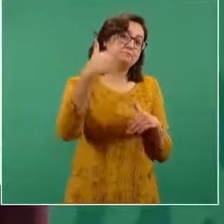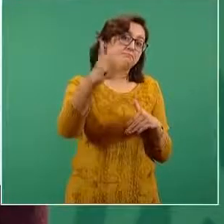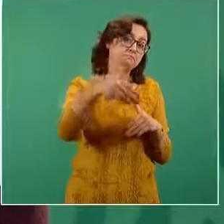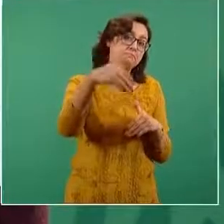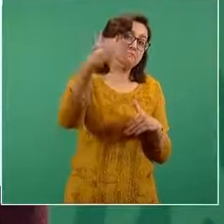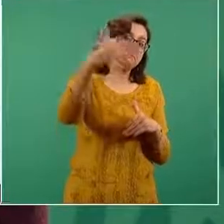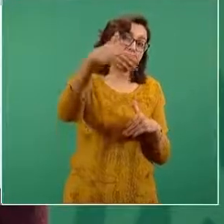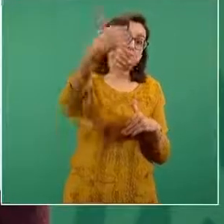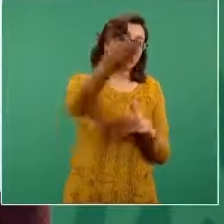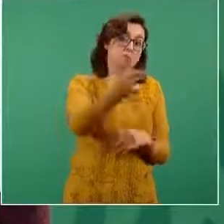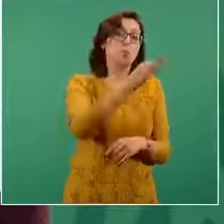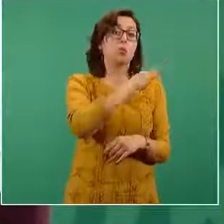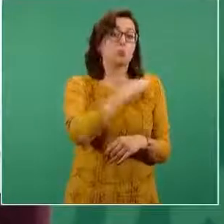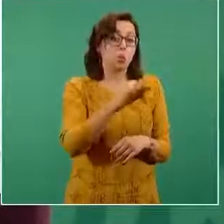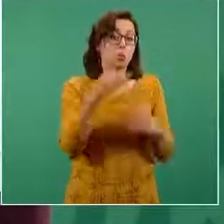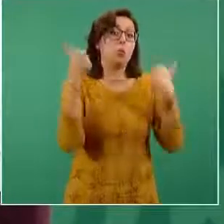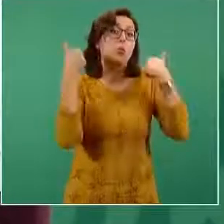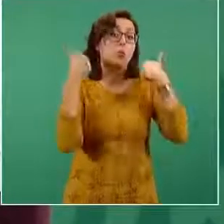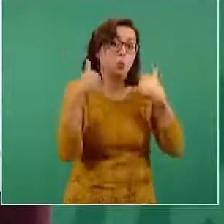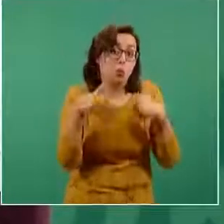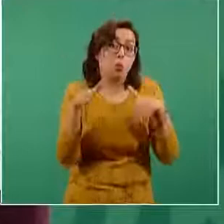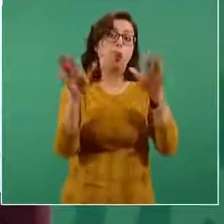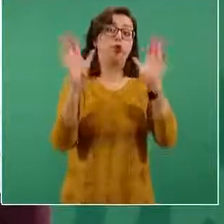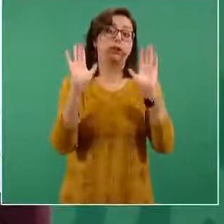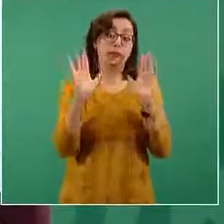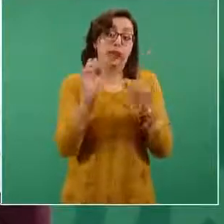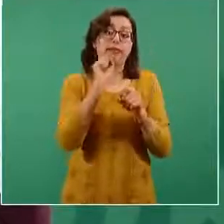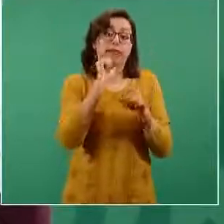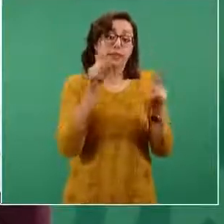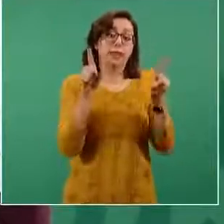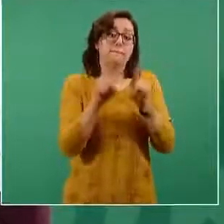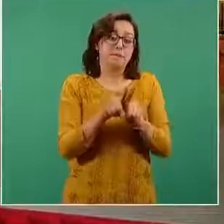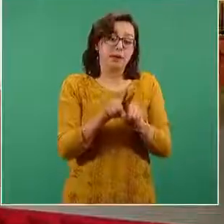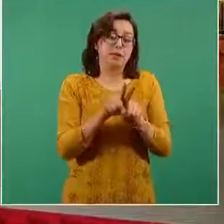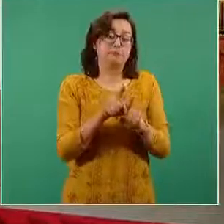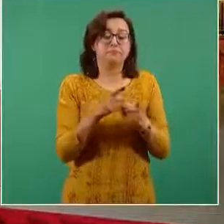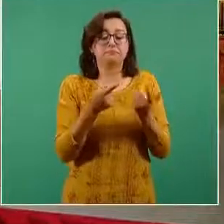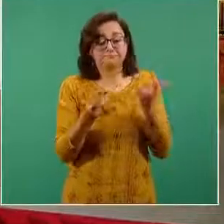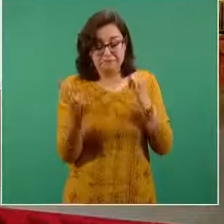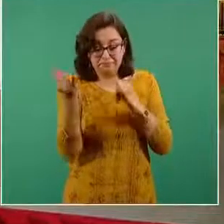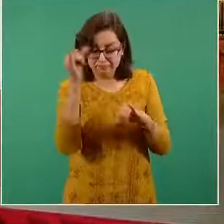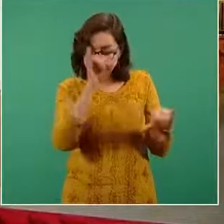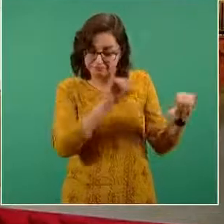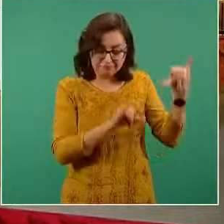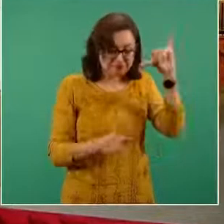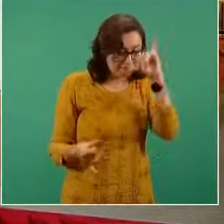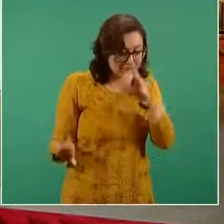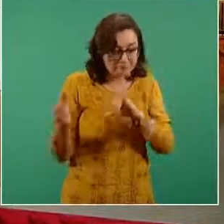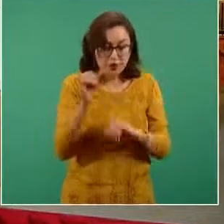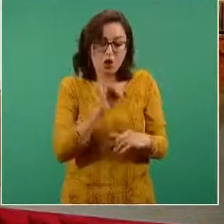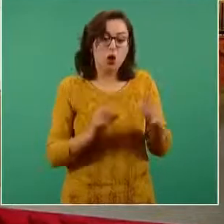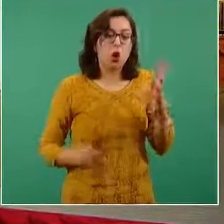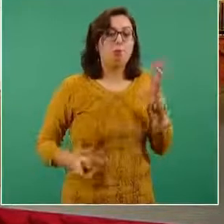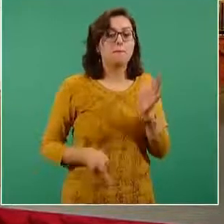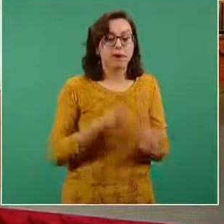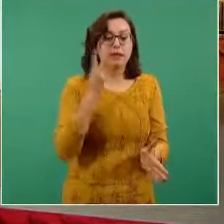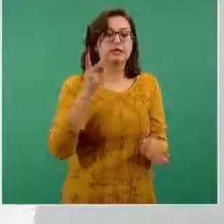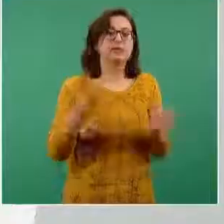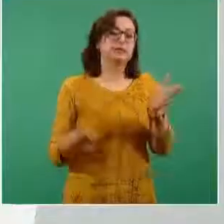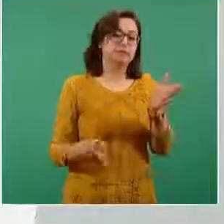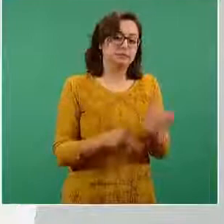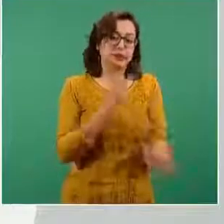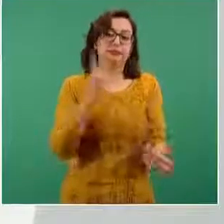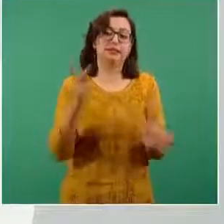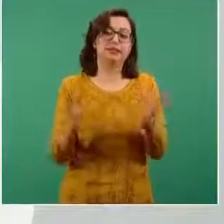pudiéramos llegar en un momento en donde obviamente se requiriera también una nueva conformación de las vacunas para seguir generando